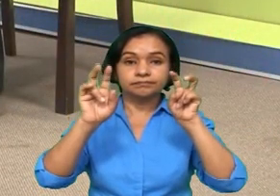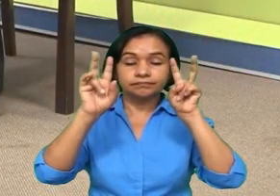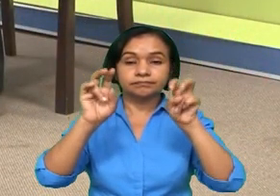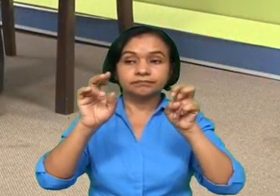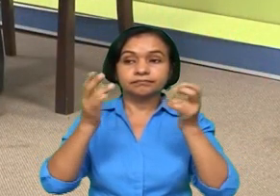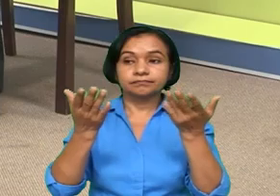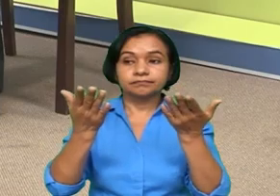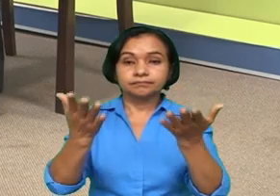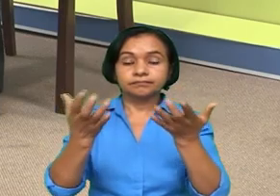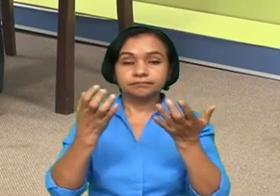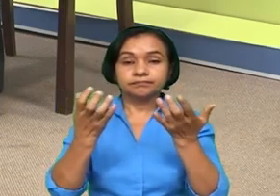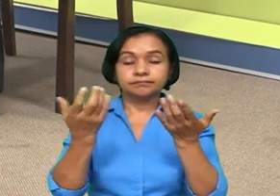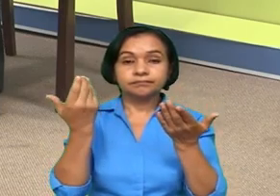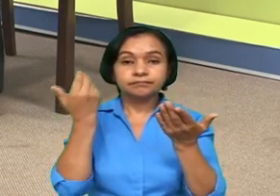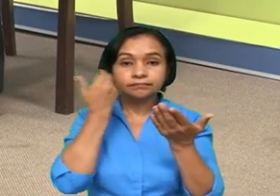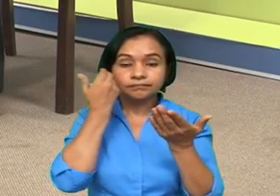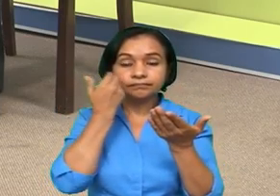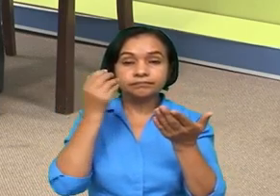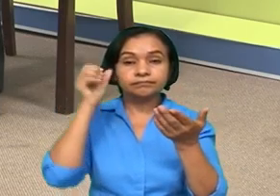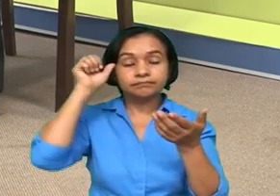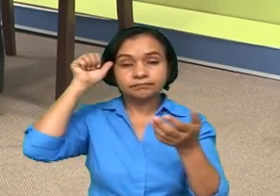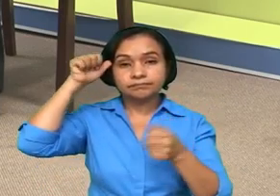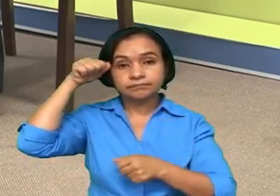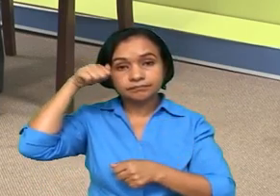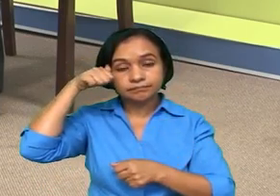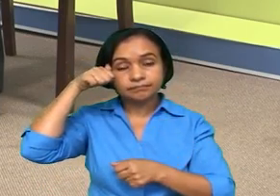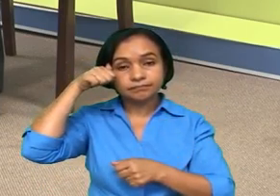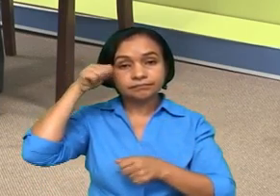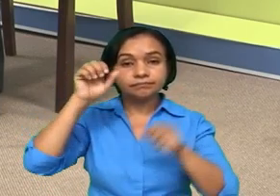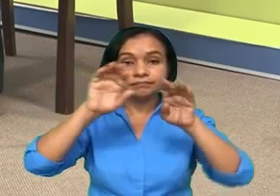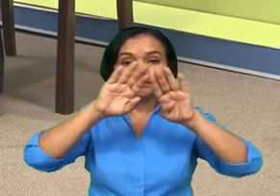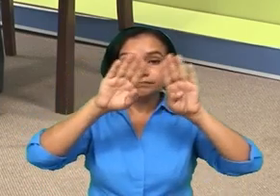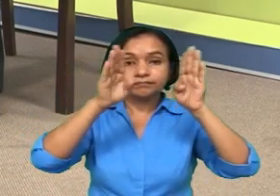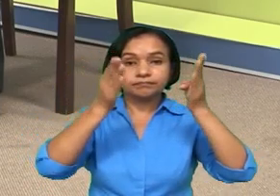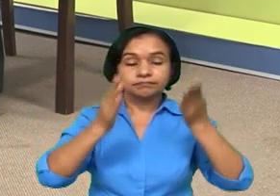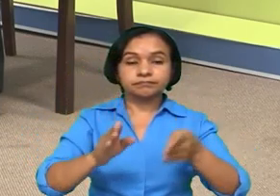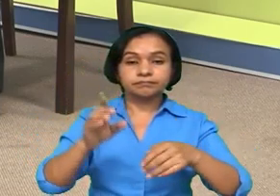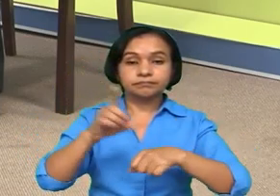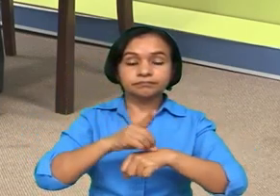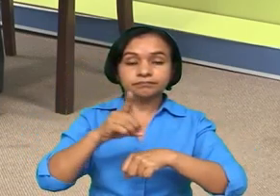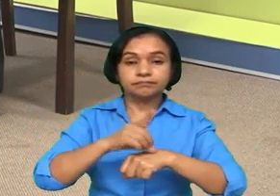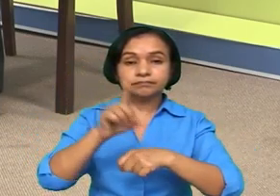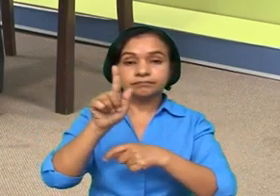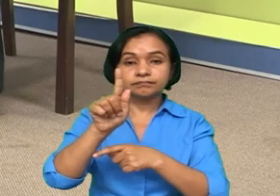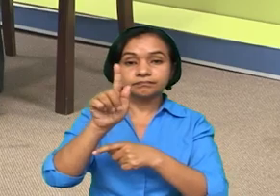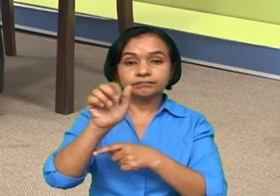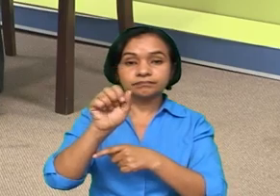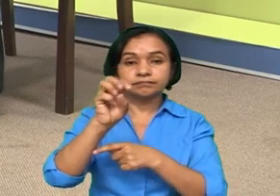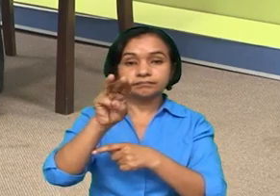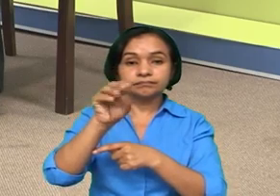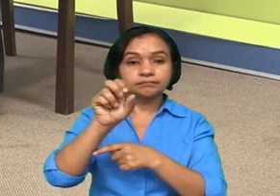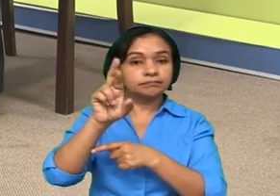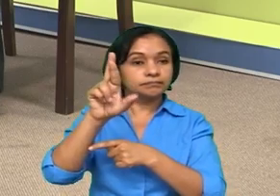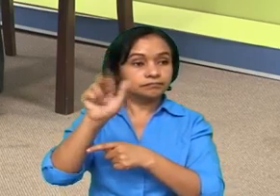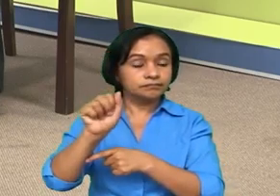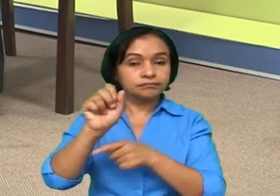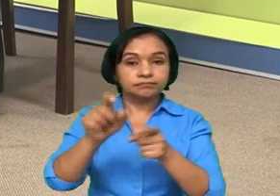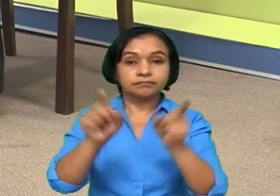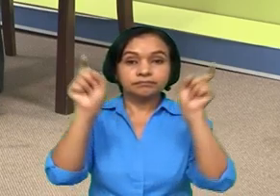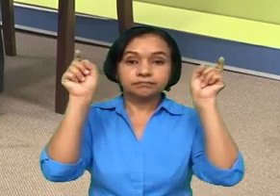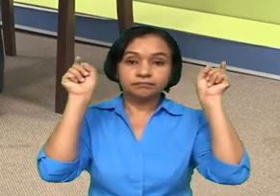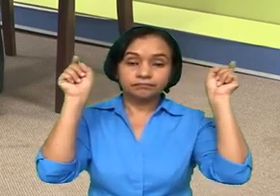Estamos tratando las infecciones urinarias en la mujer y tenemos la presencia de la doctora Tamara Larios, quien es